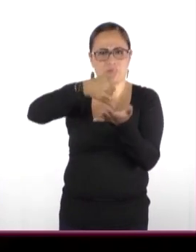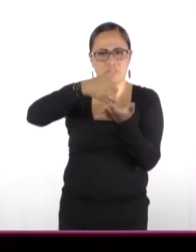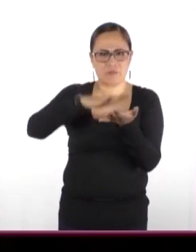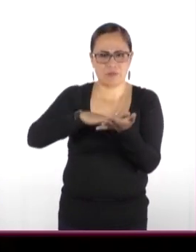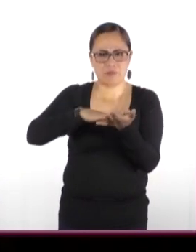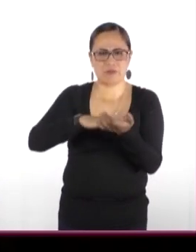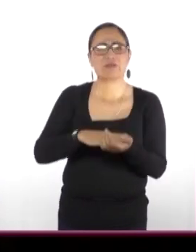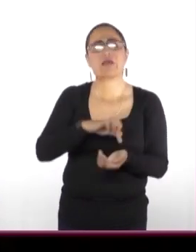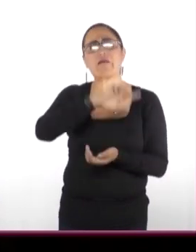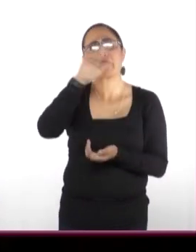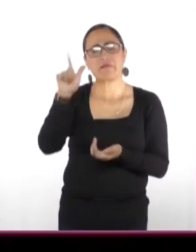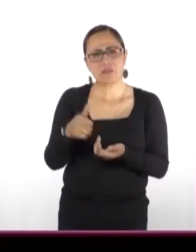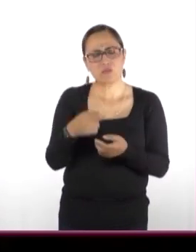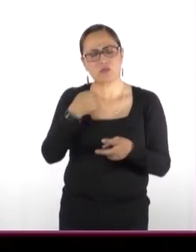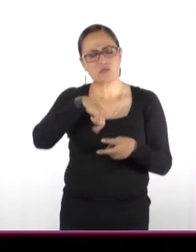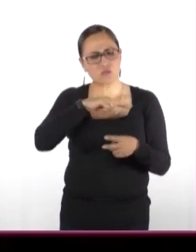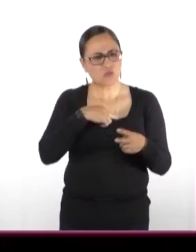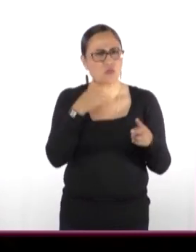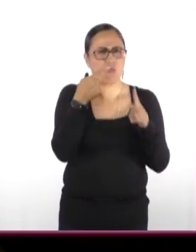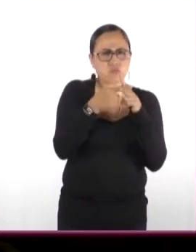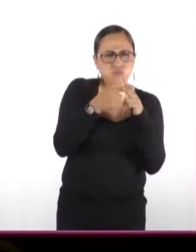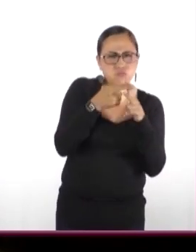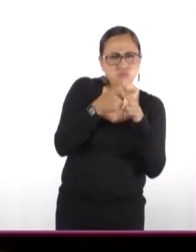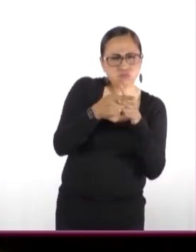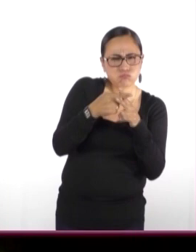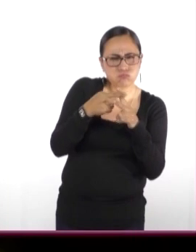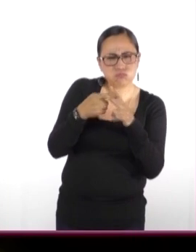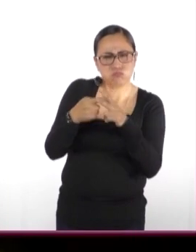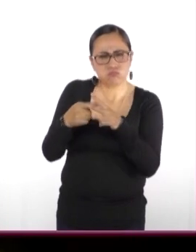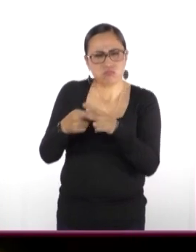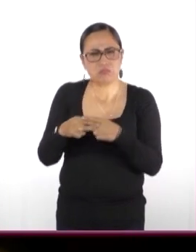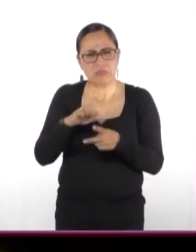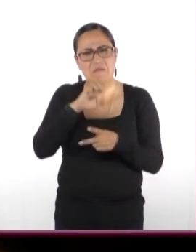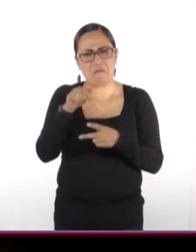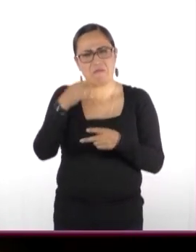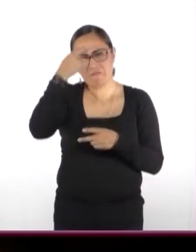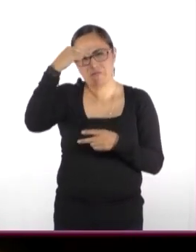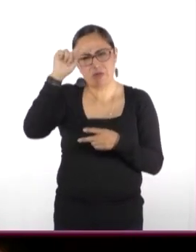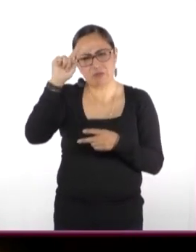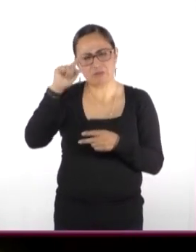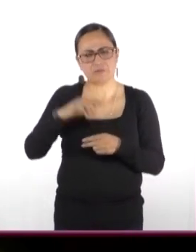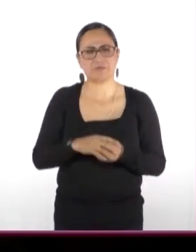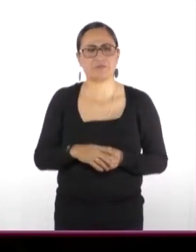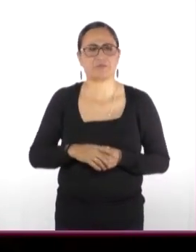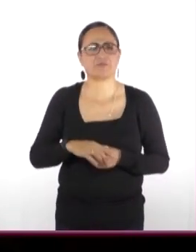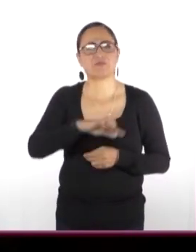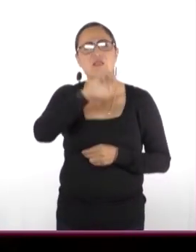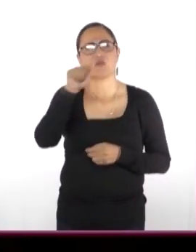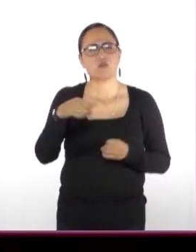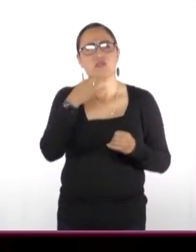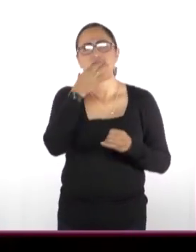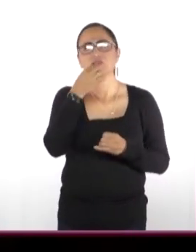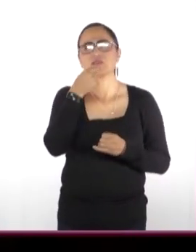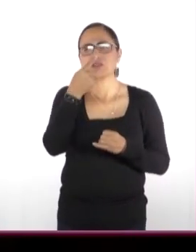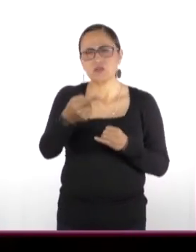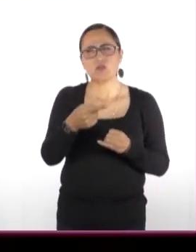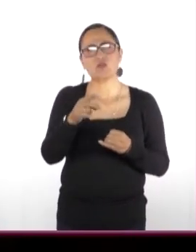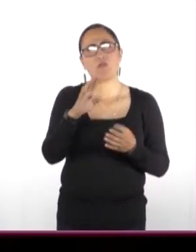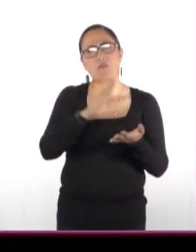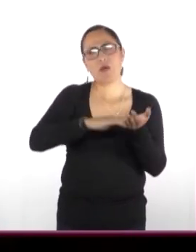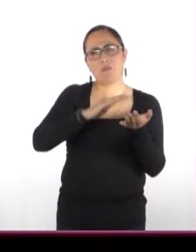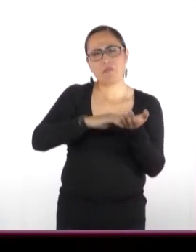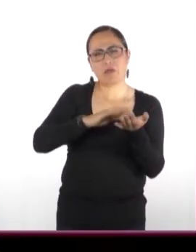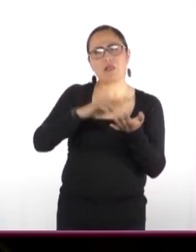y sobre eso nosotros hacemos un cálculo matemático que es muy sencillo, que al final decimos, bueno, son